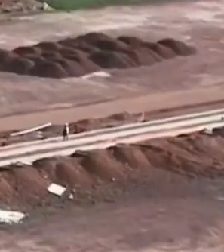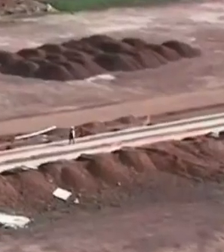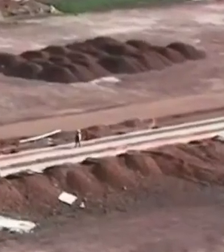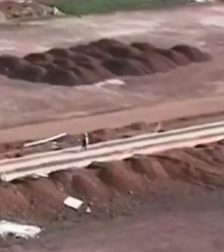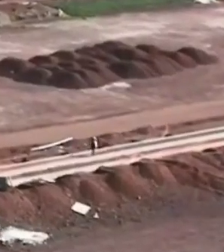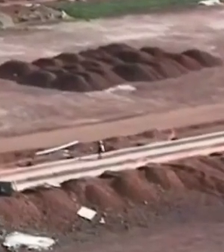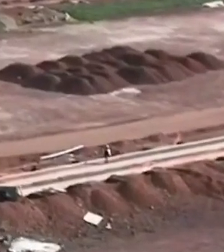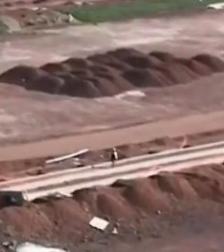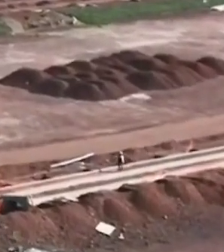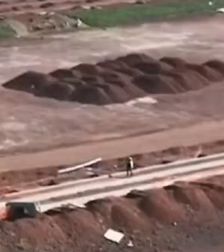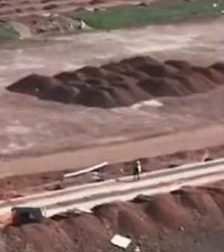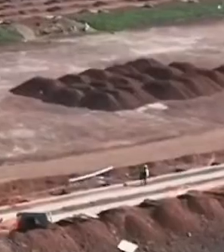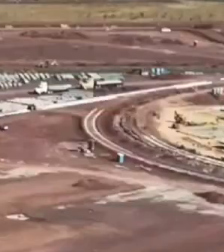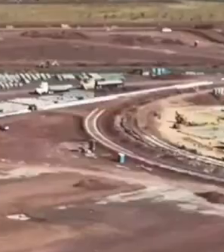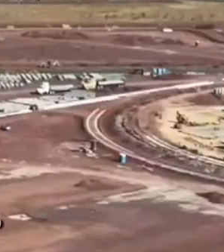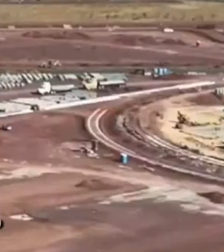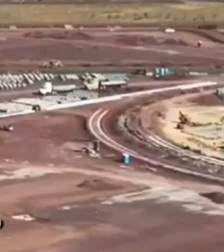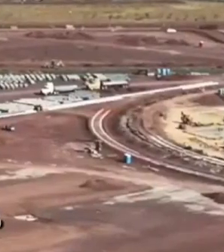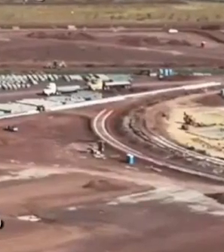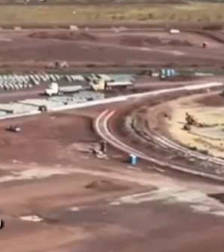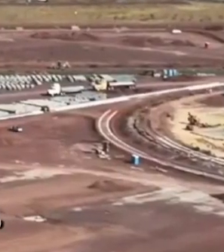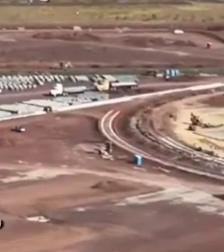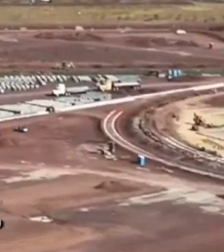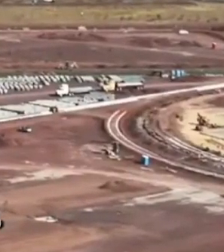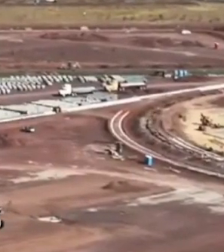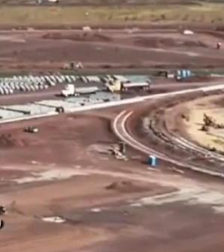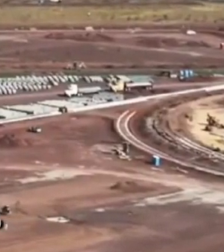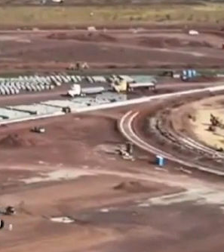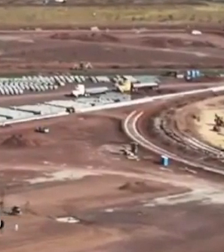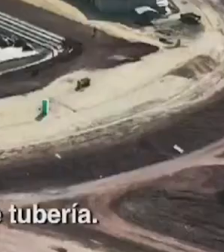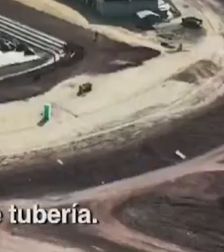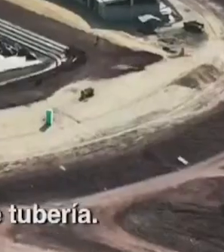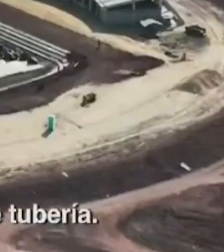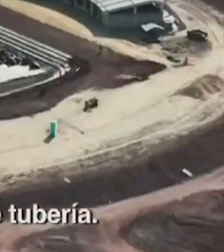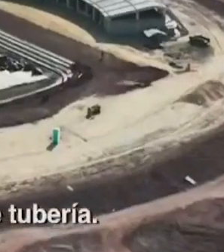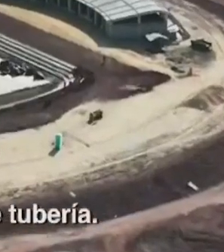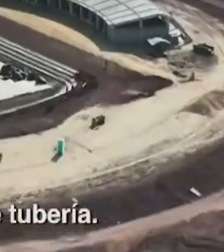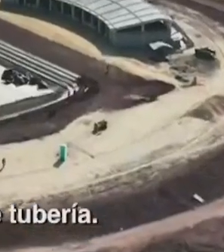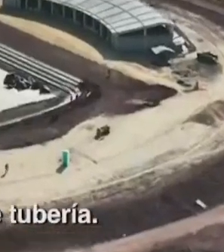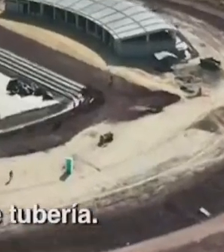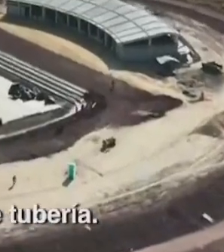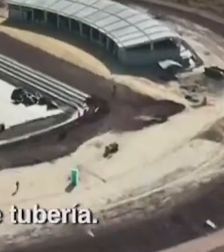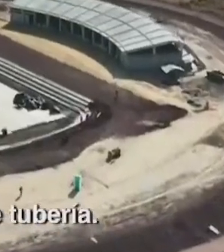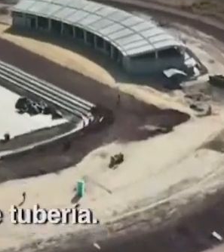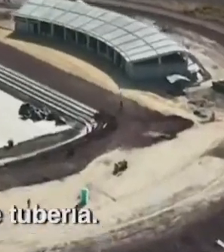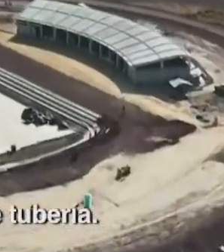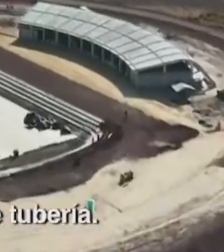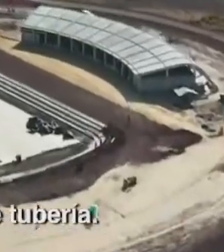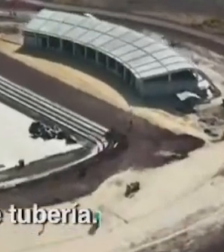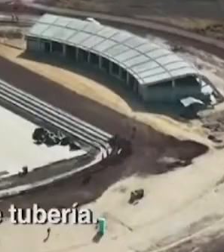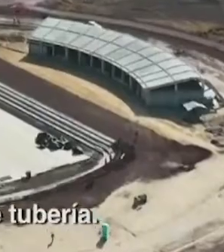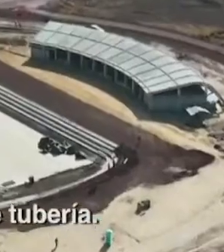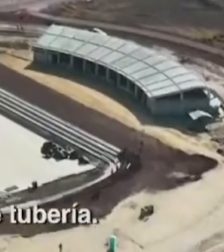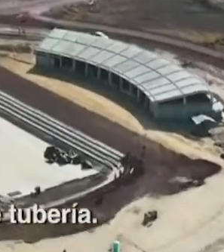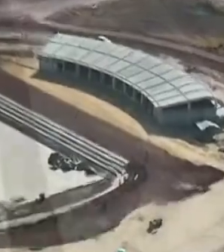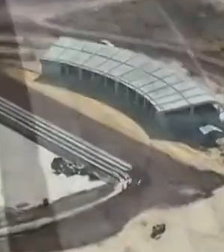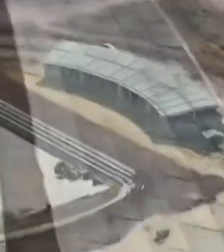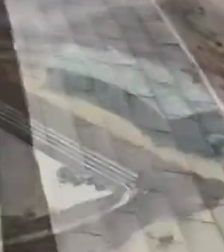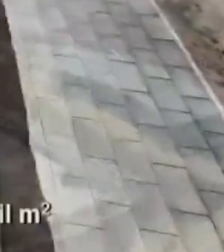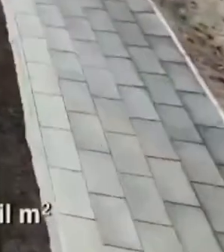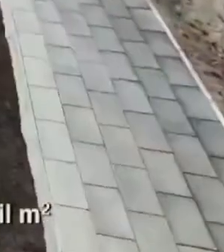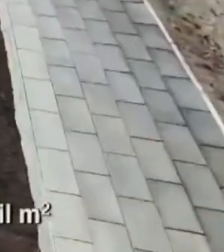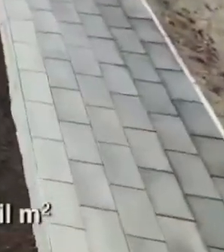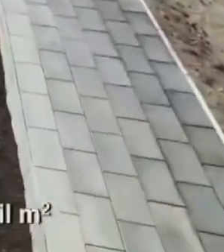cepas para el sembrado de árboles en la instalación de la red hidrosanitaria se tiene un acumulado de más de 14 kilómetros de tubería